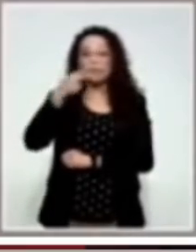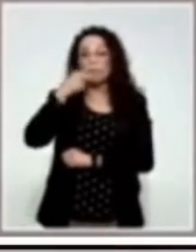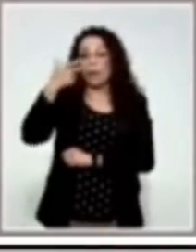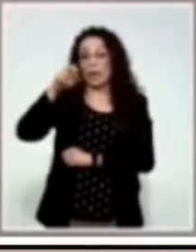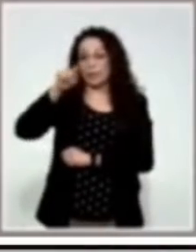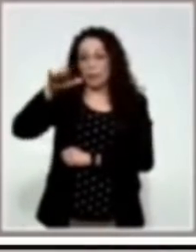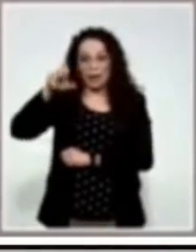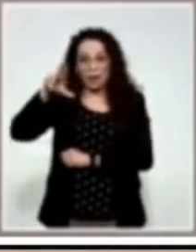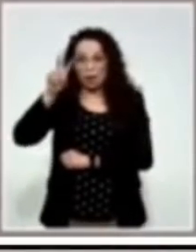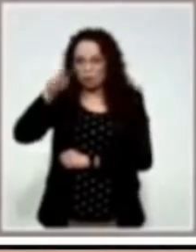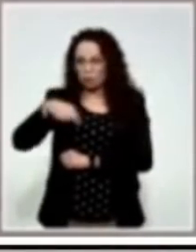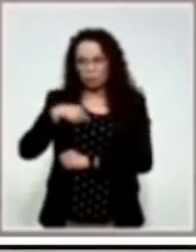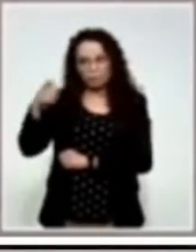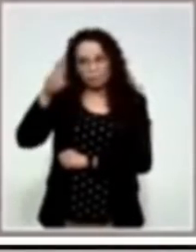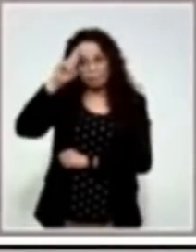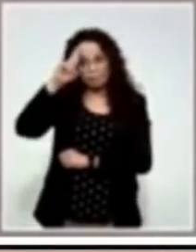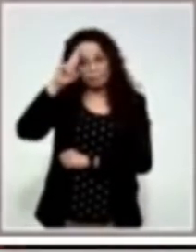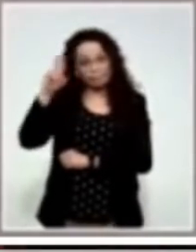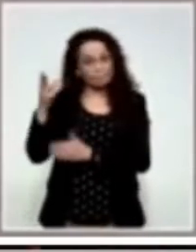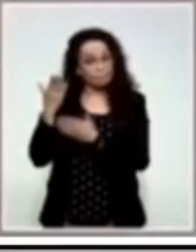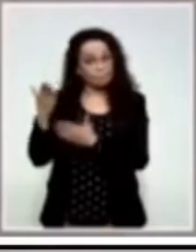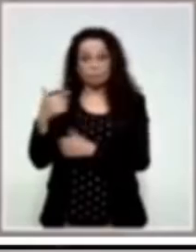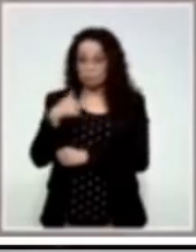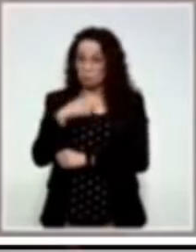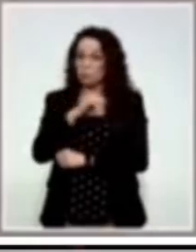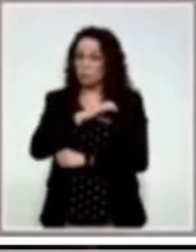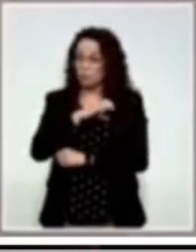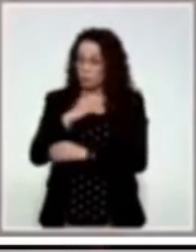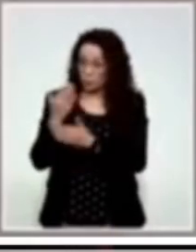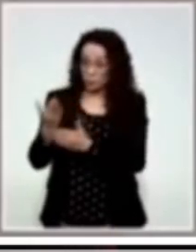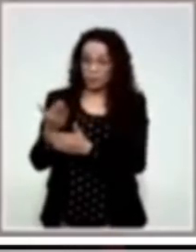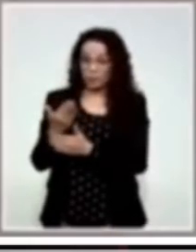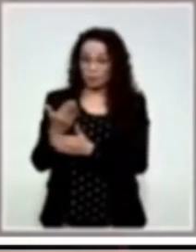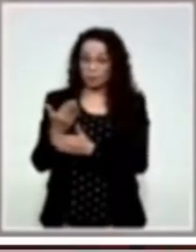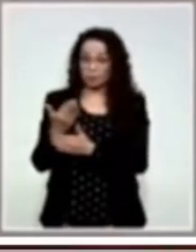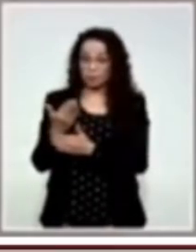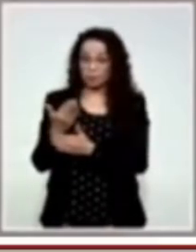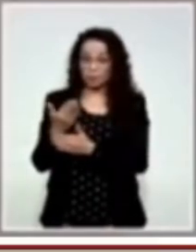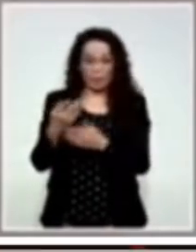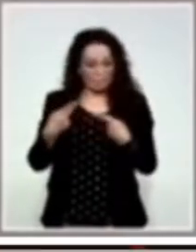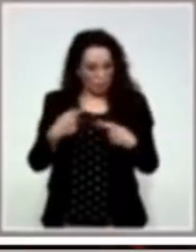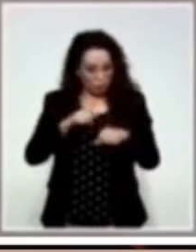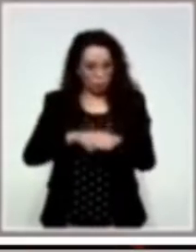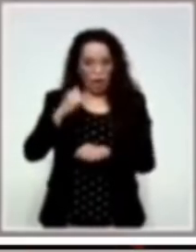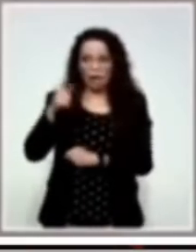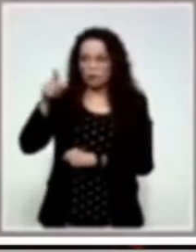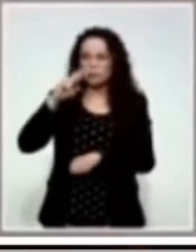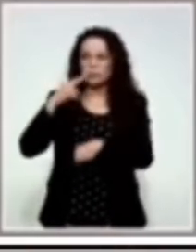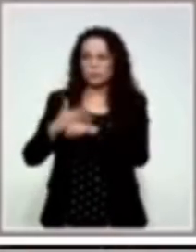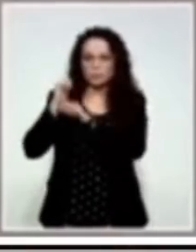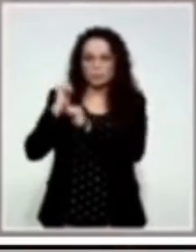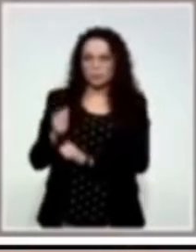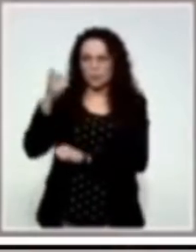respeto, mi consideración y mi aprecio personal e institucional. Es todo lo que tengo que